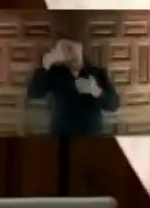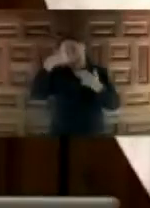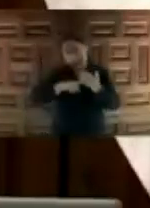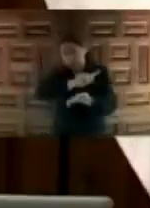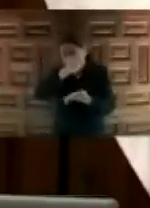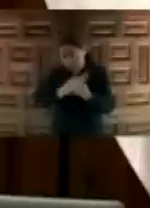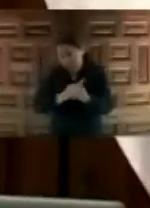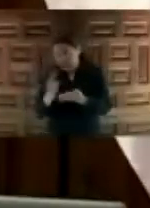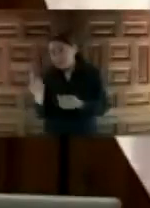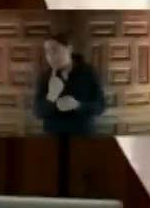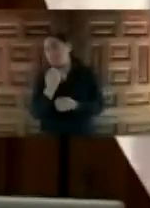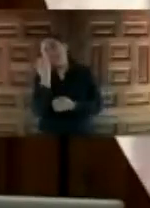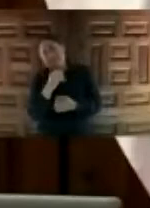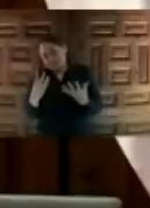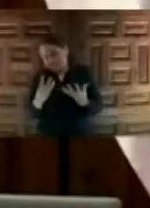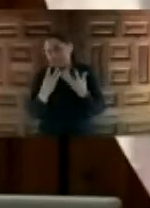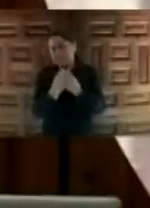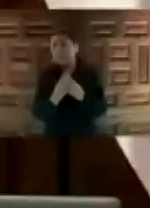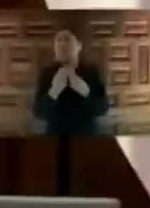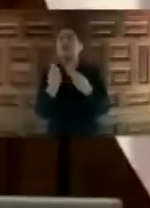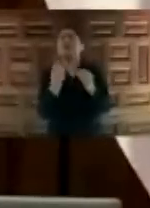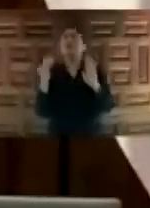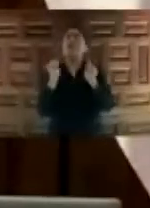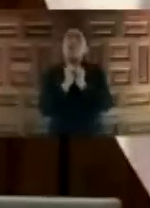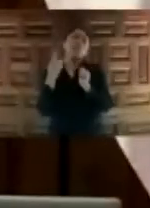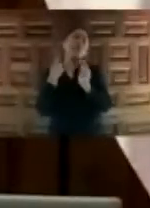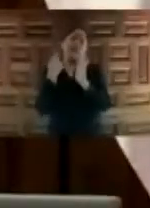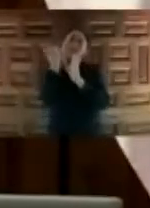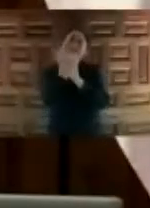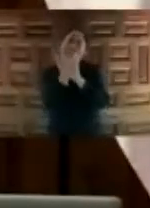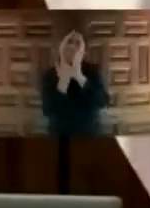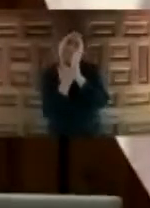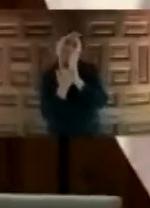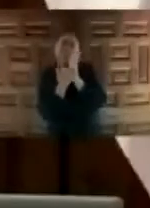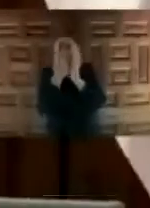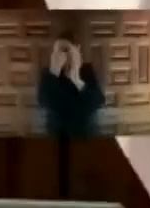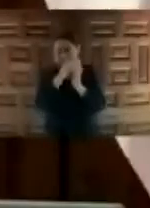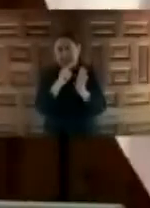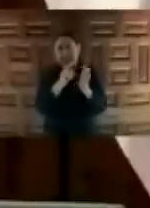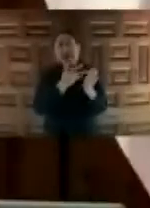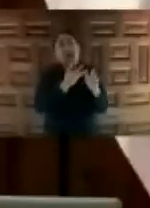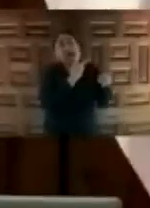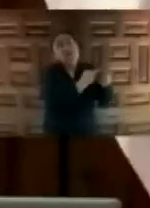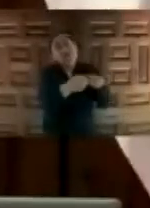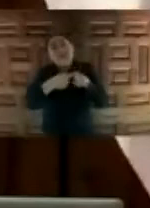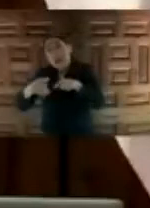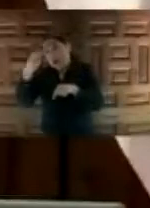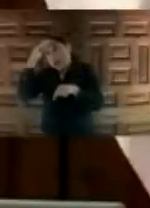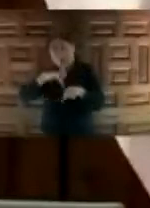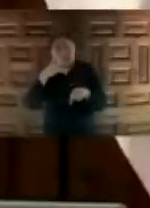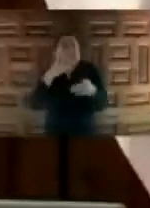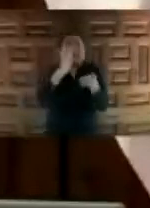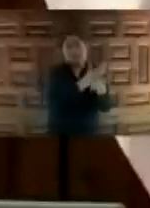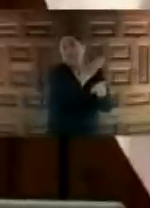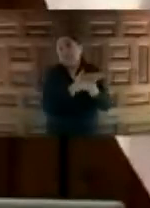que acompañarse de un ciclo de políticas y un cambio de políticas para esa diversidad, no para la diferenciación nominal que hemos venido teniendo